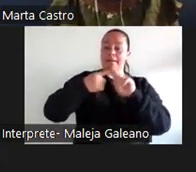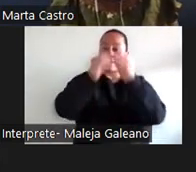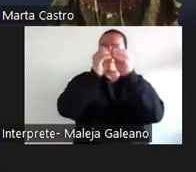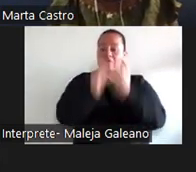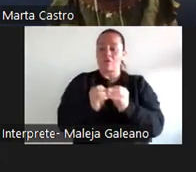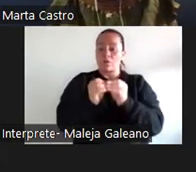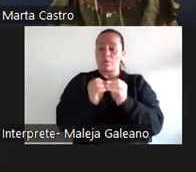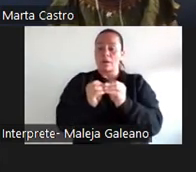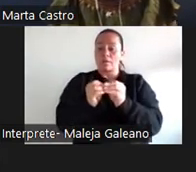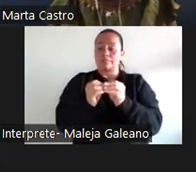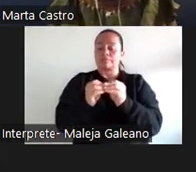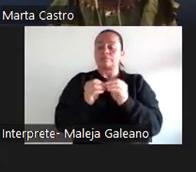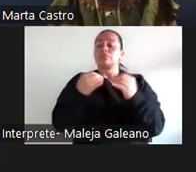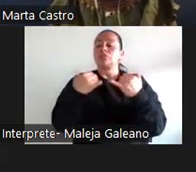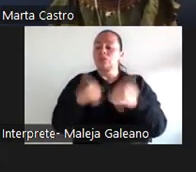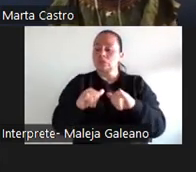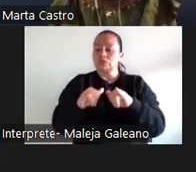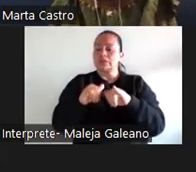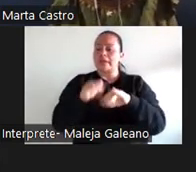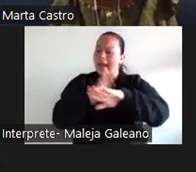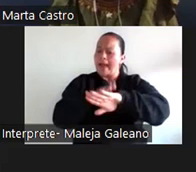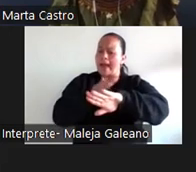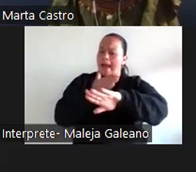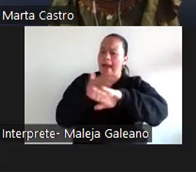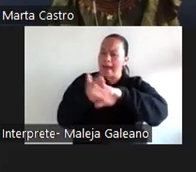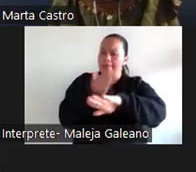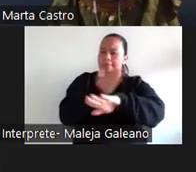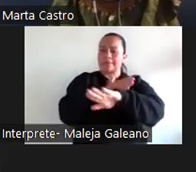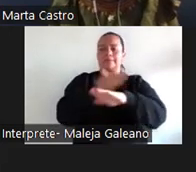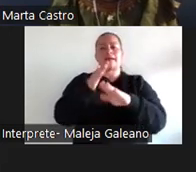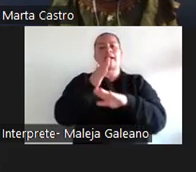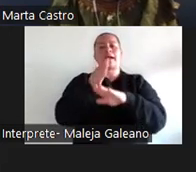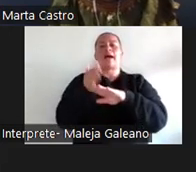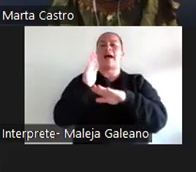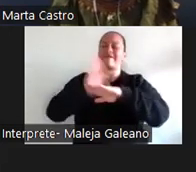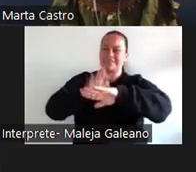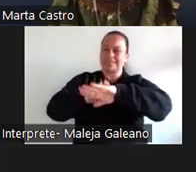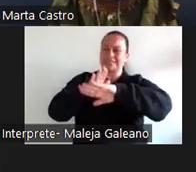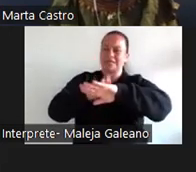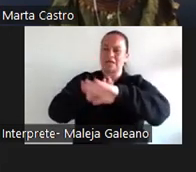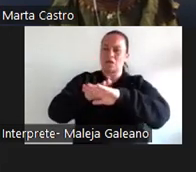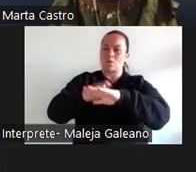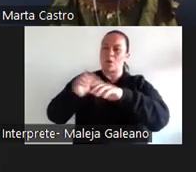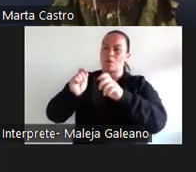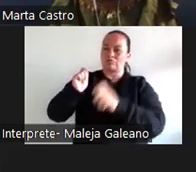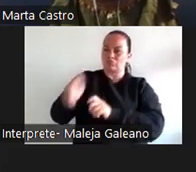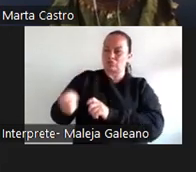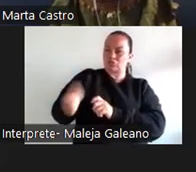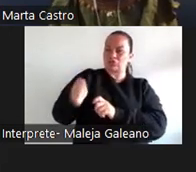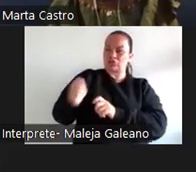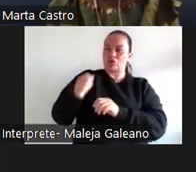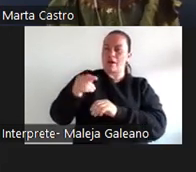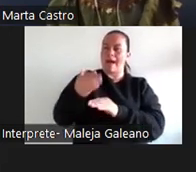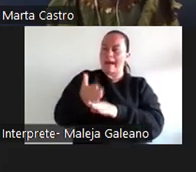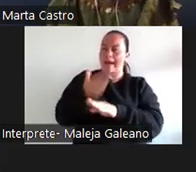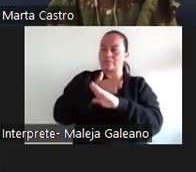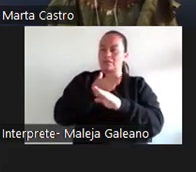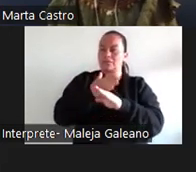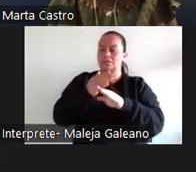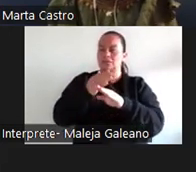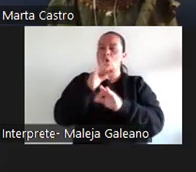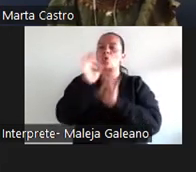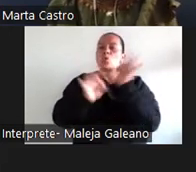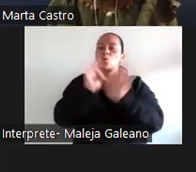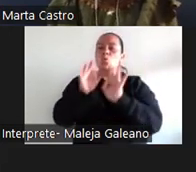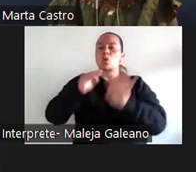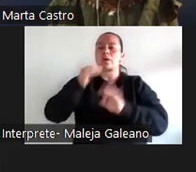antecedentes fue algo que también presentamos ante la Corte Interamericana de Derechos Humanos en marzo en el marco de